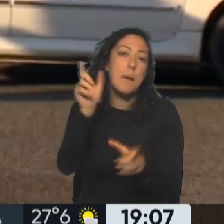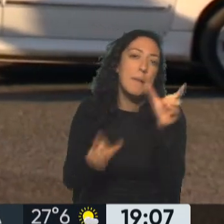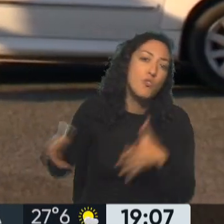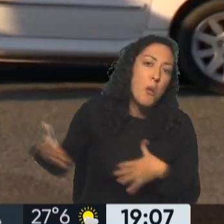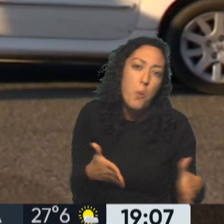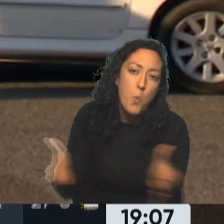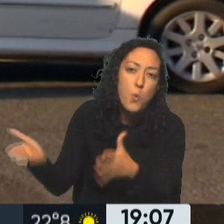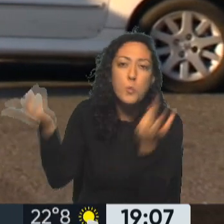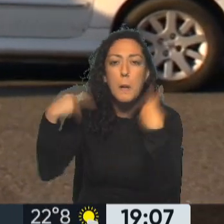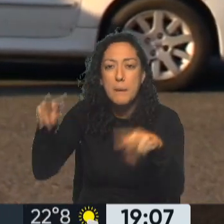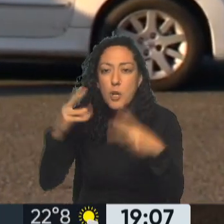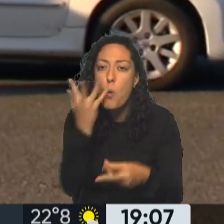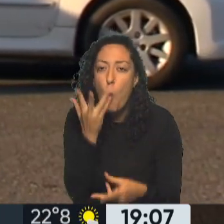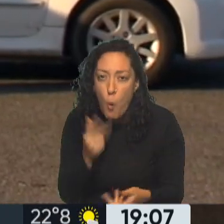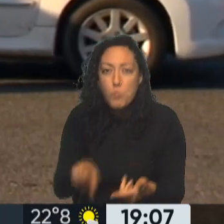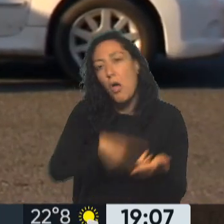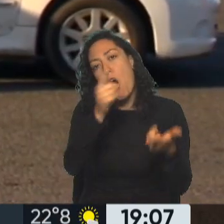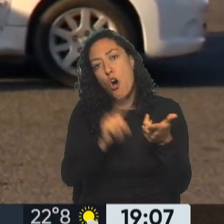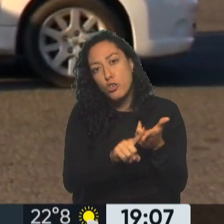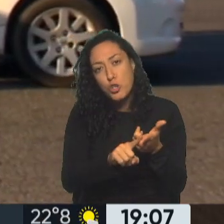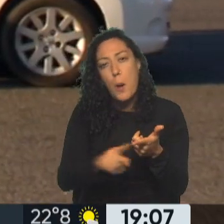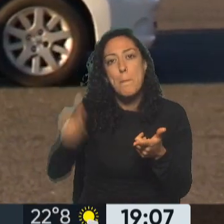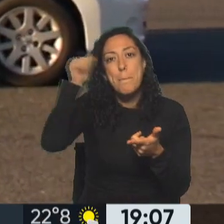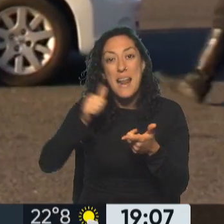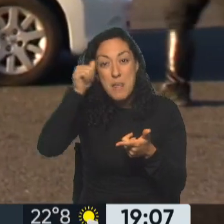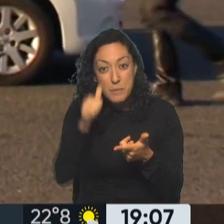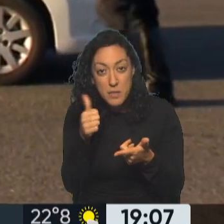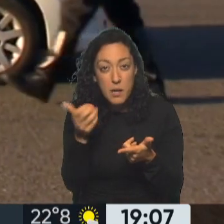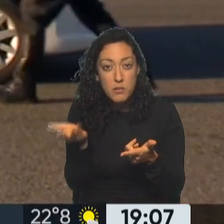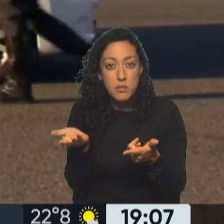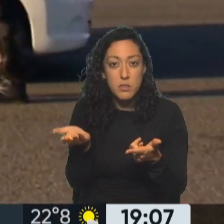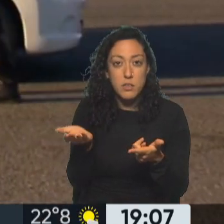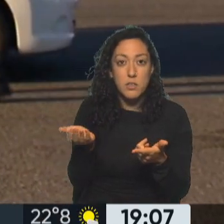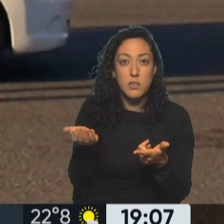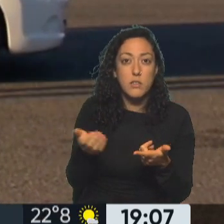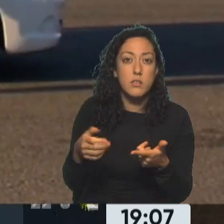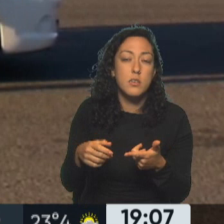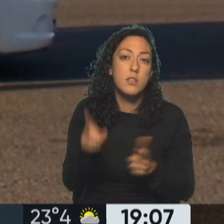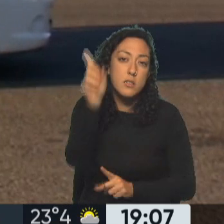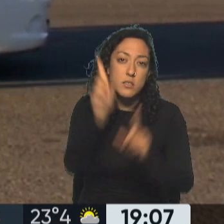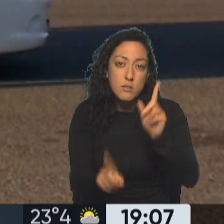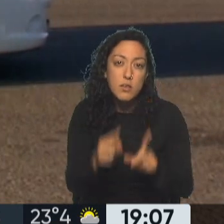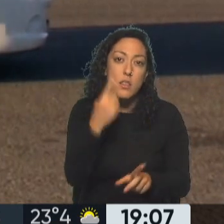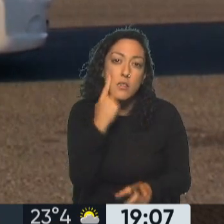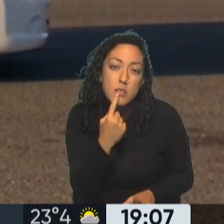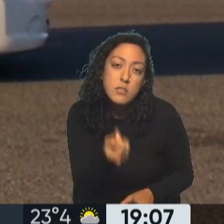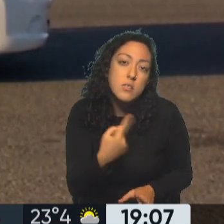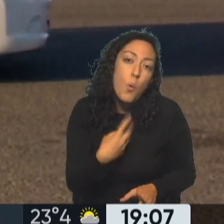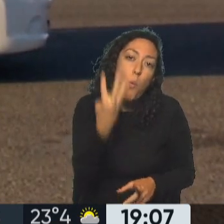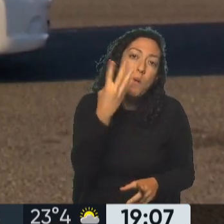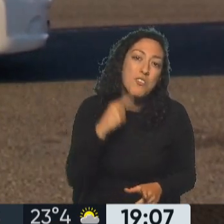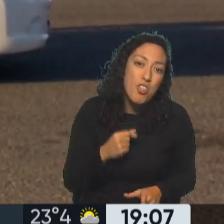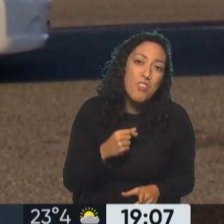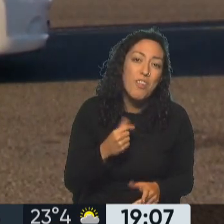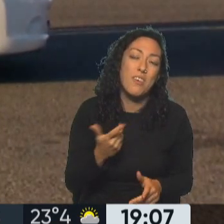ruta y pasear. Otro de los destinos es Mar del Plata. Algunos prefieren, porque como tienen 4 días, poder